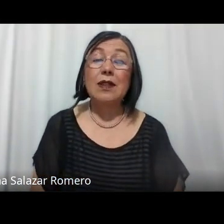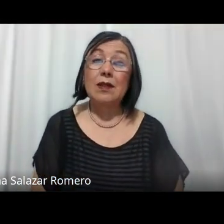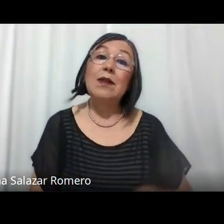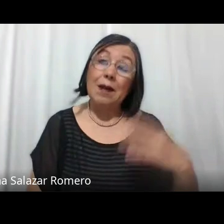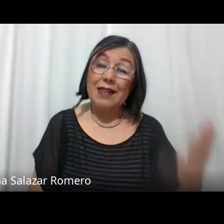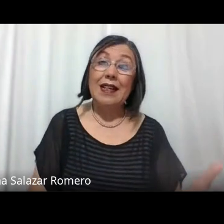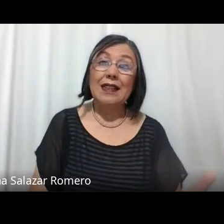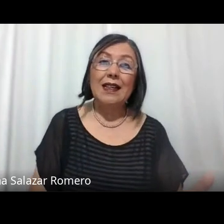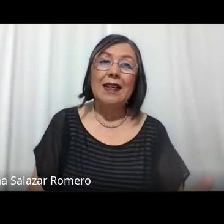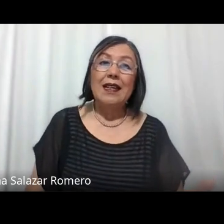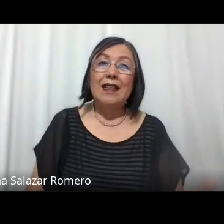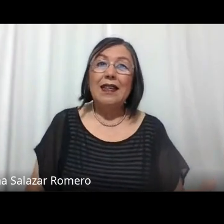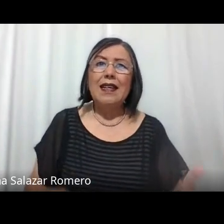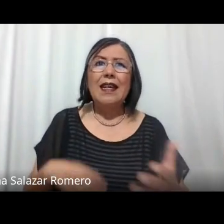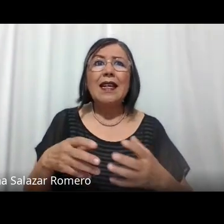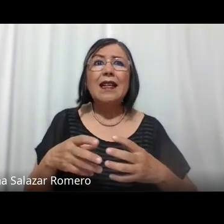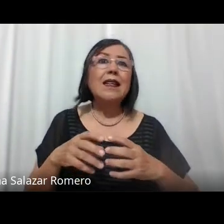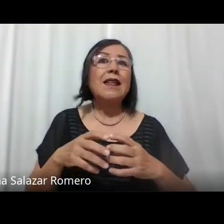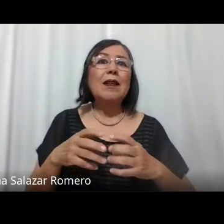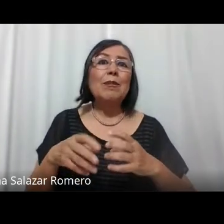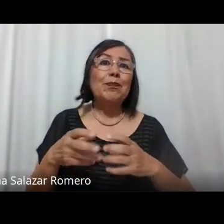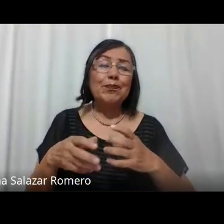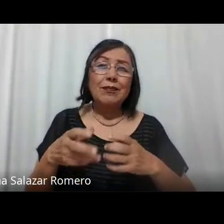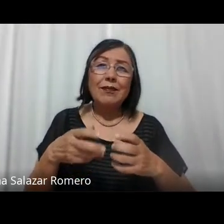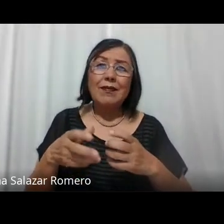señas americana y él